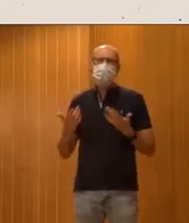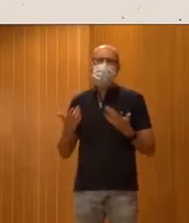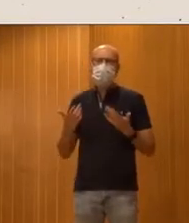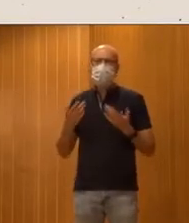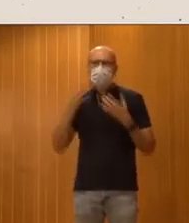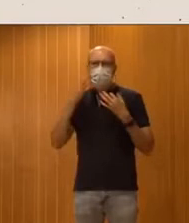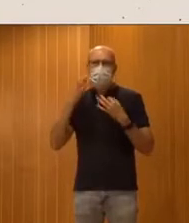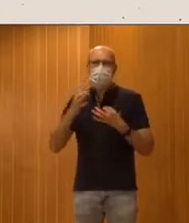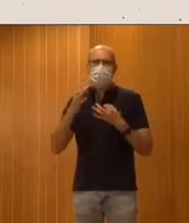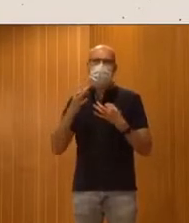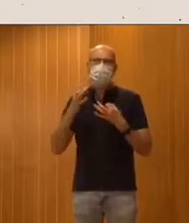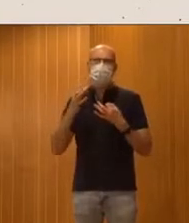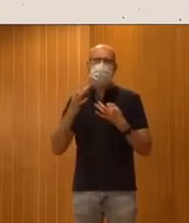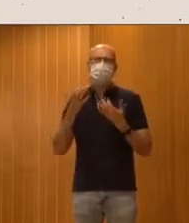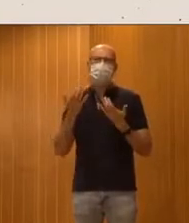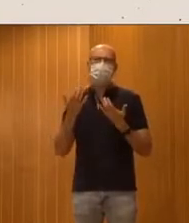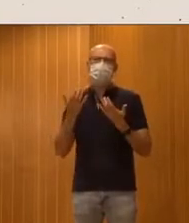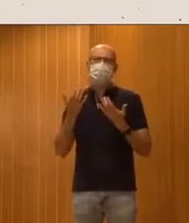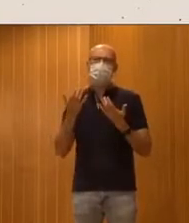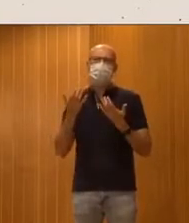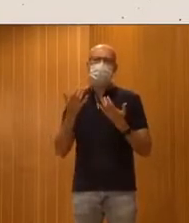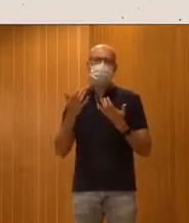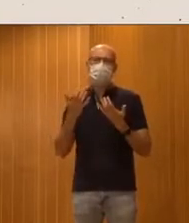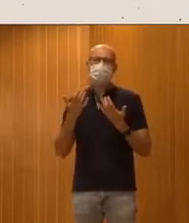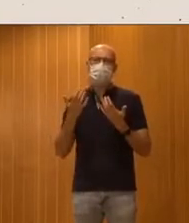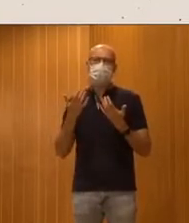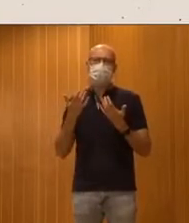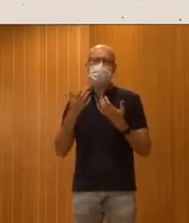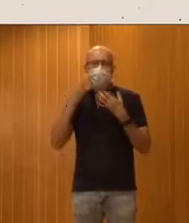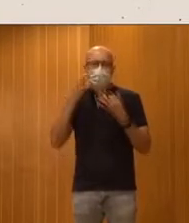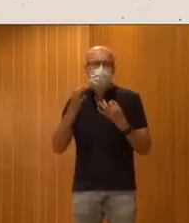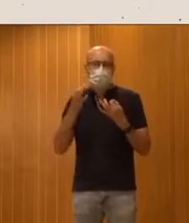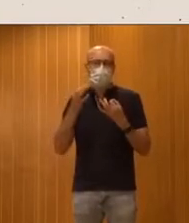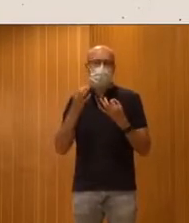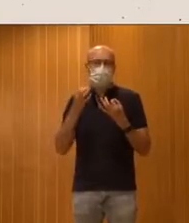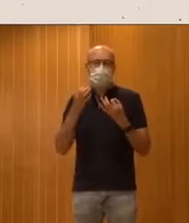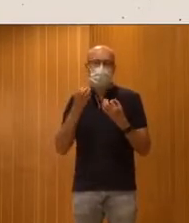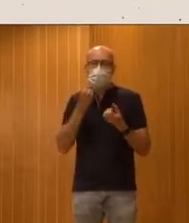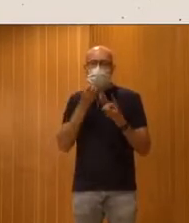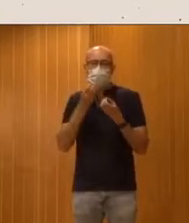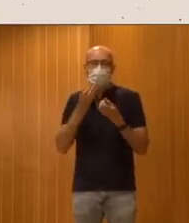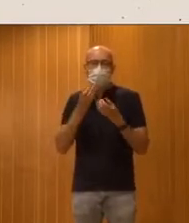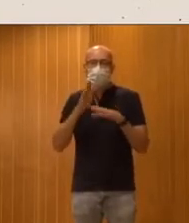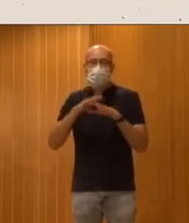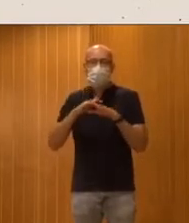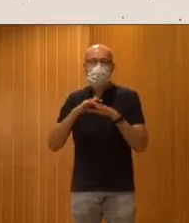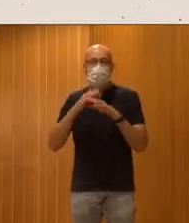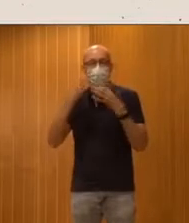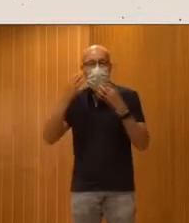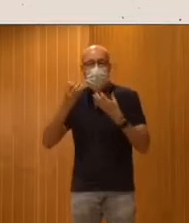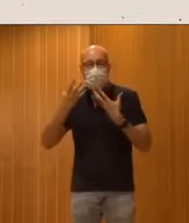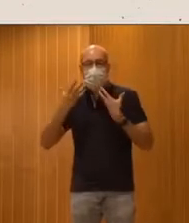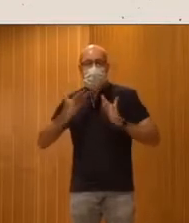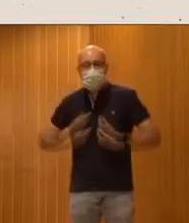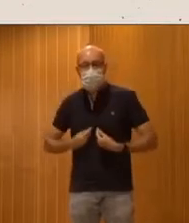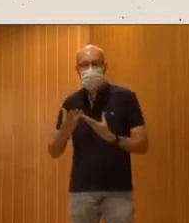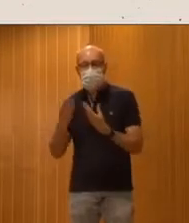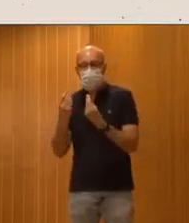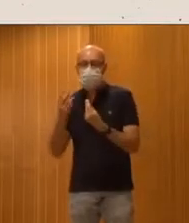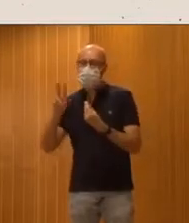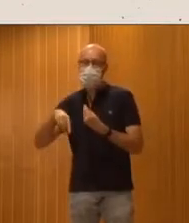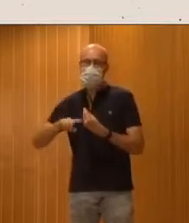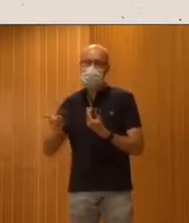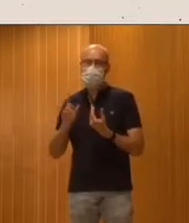ninguno no hay a nivel epidemiológico ningún dato que nos diga que haya tanta depresión o que